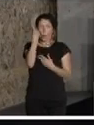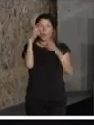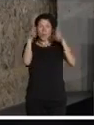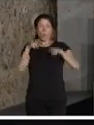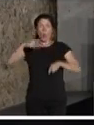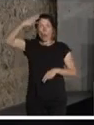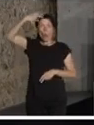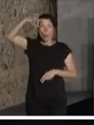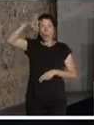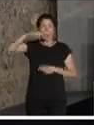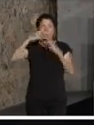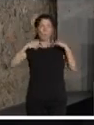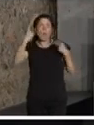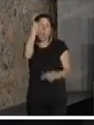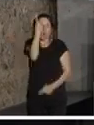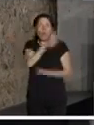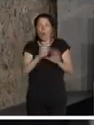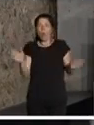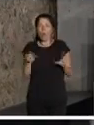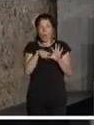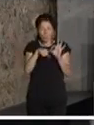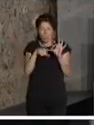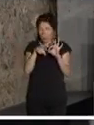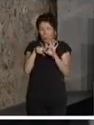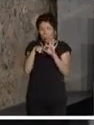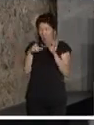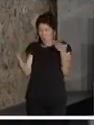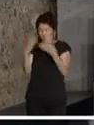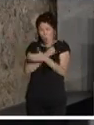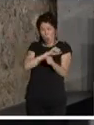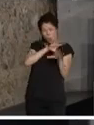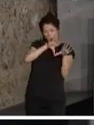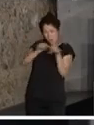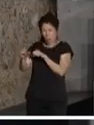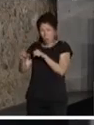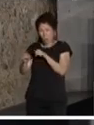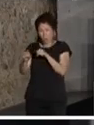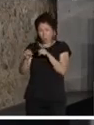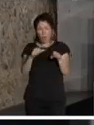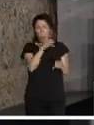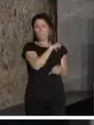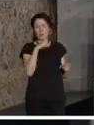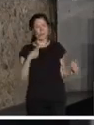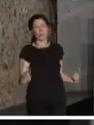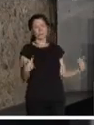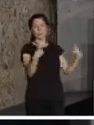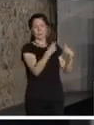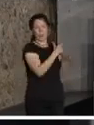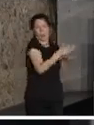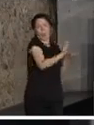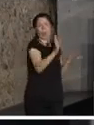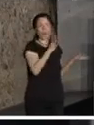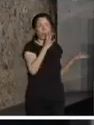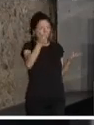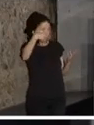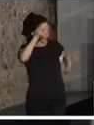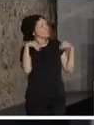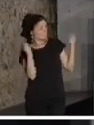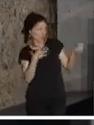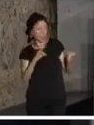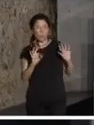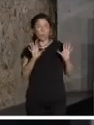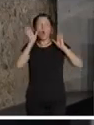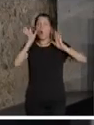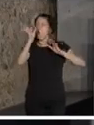sola residencia pública cuando no hay plazas ahí se tienen que concertar con la privada que son todas las demás residencias de las que Vais a poder disfrutar